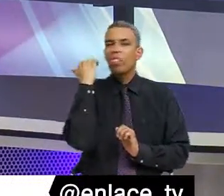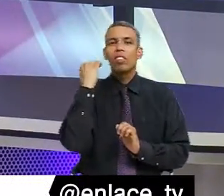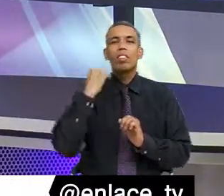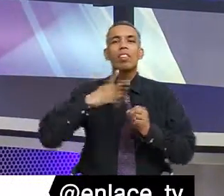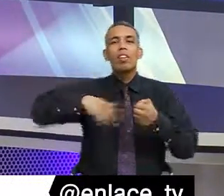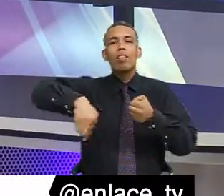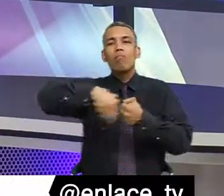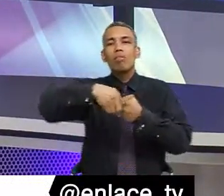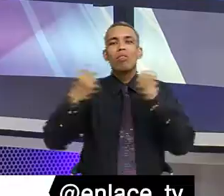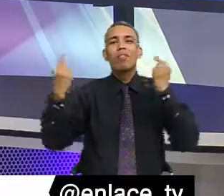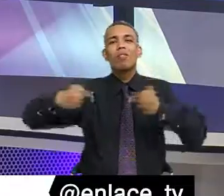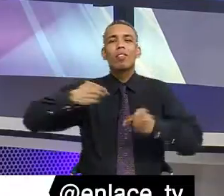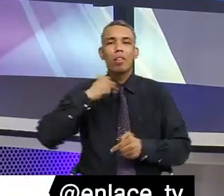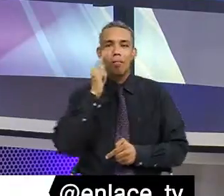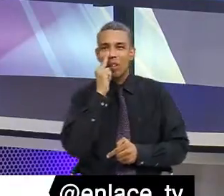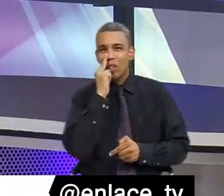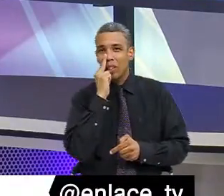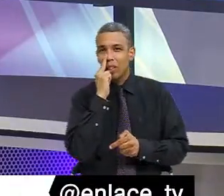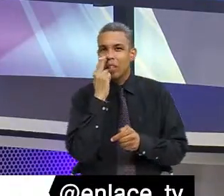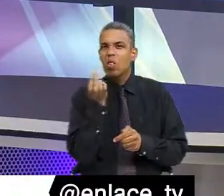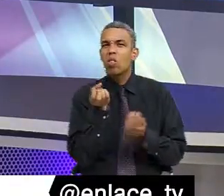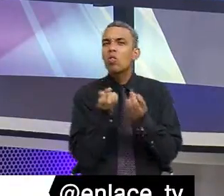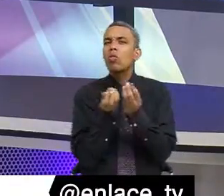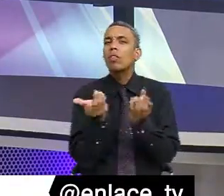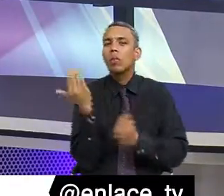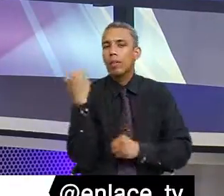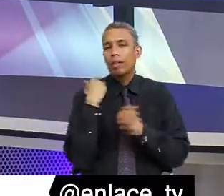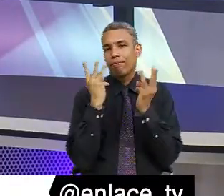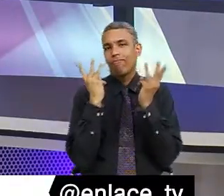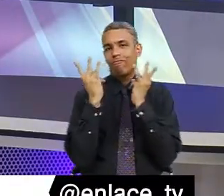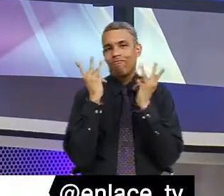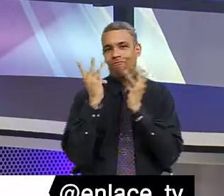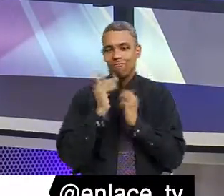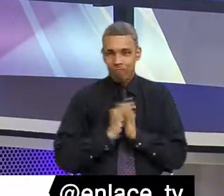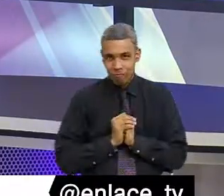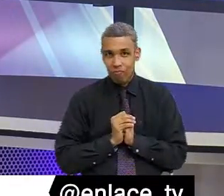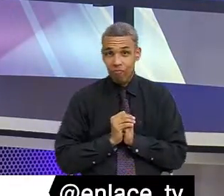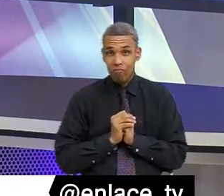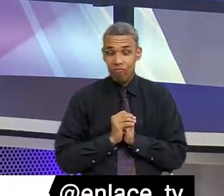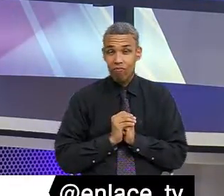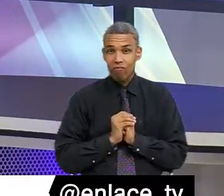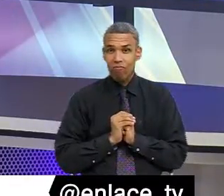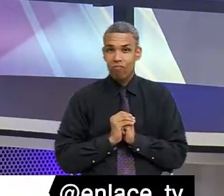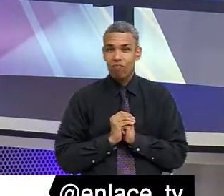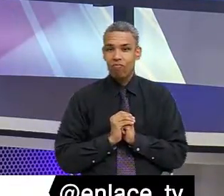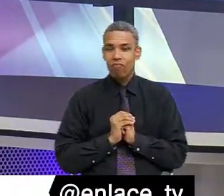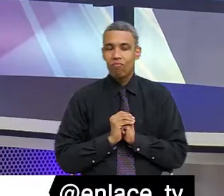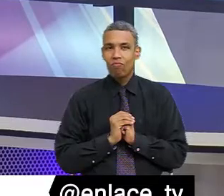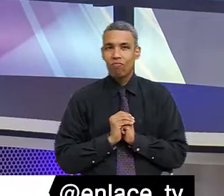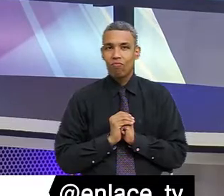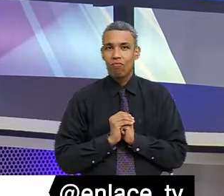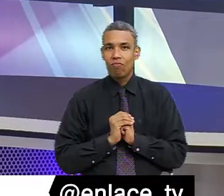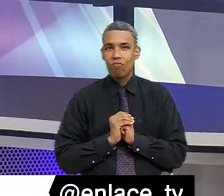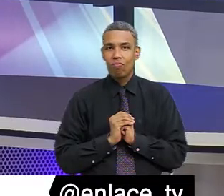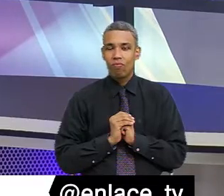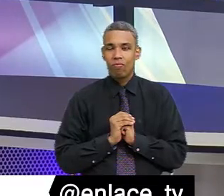que le dio apertura oficialmente a la Liga Águila 2016-2. A nivel país, este se denominó como un